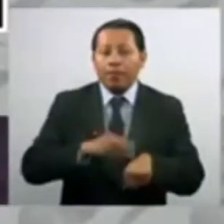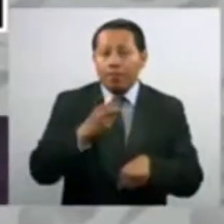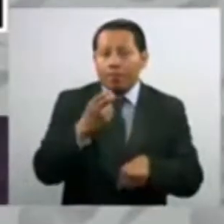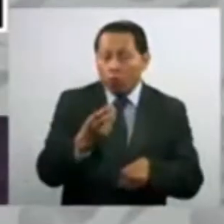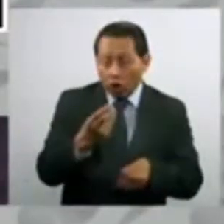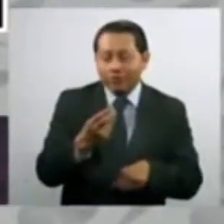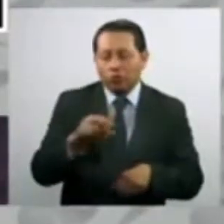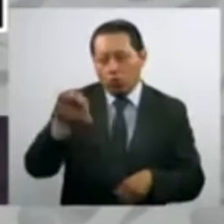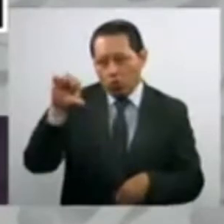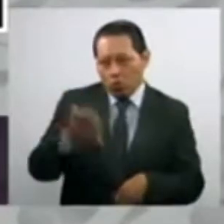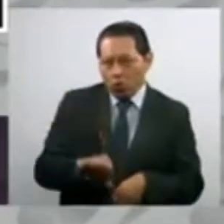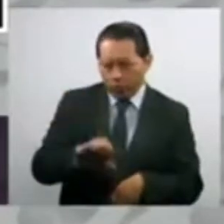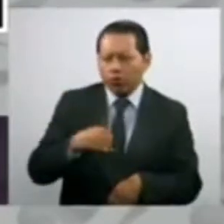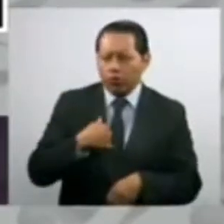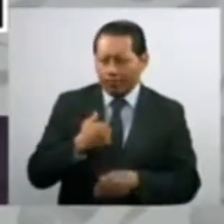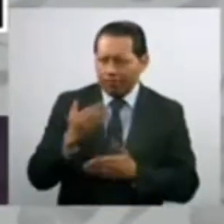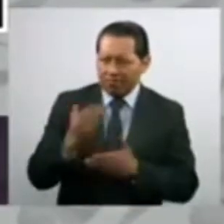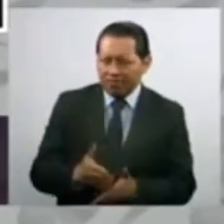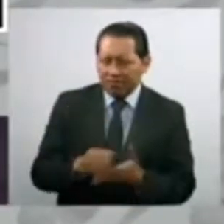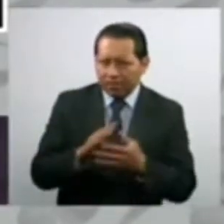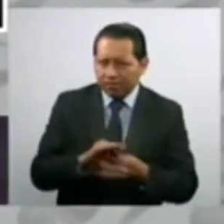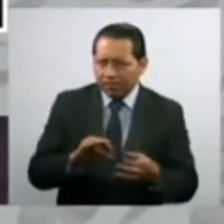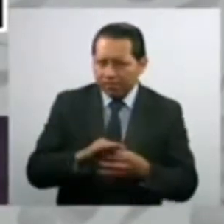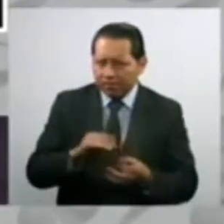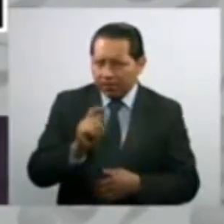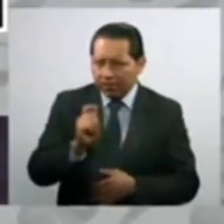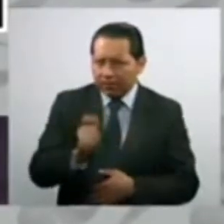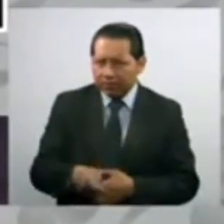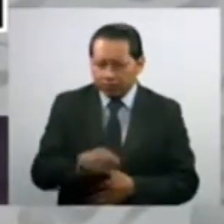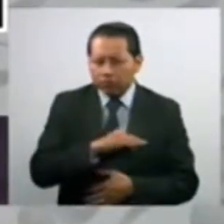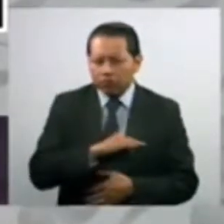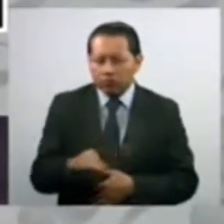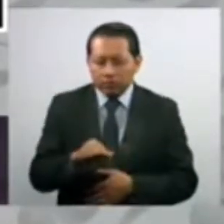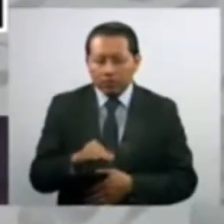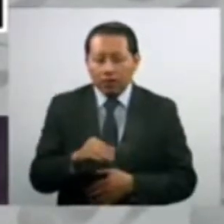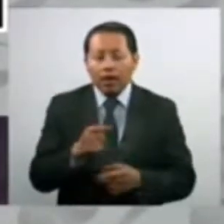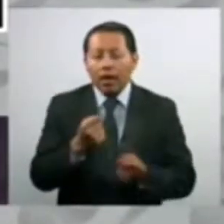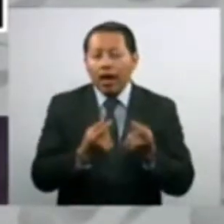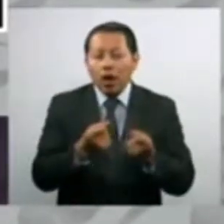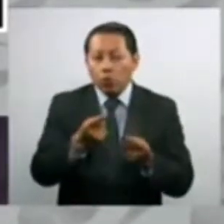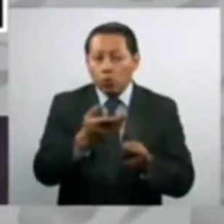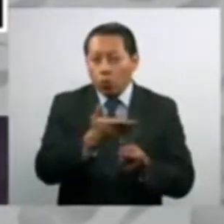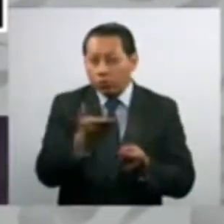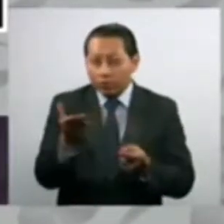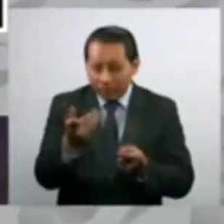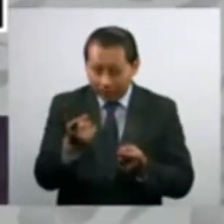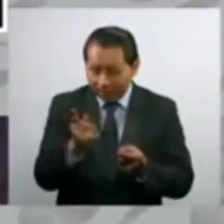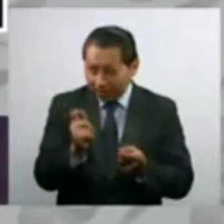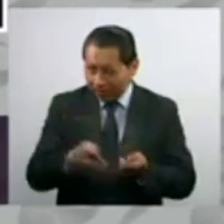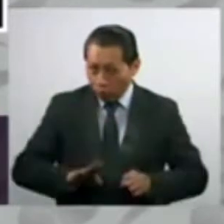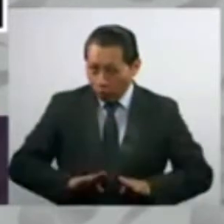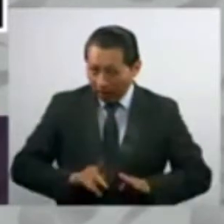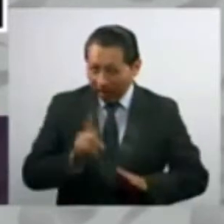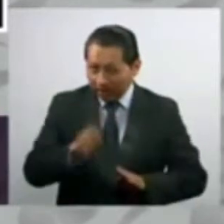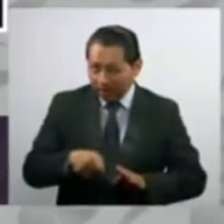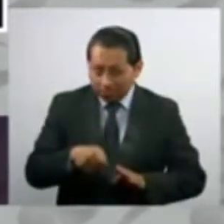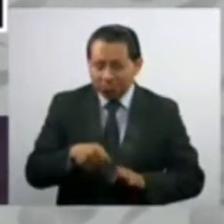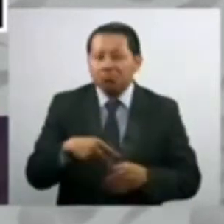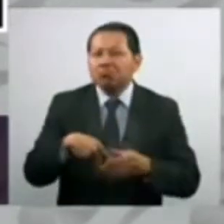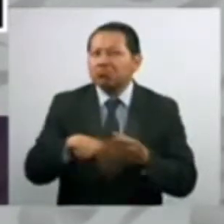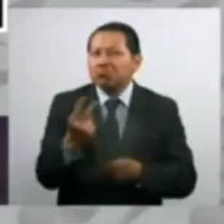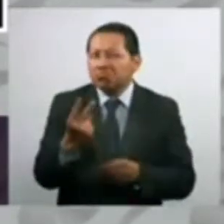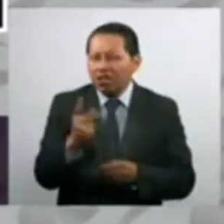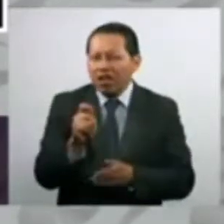o yo señalo que al parecer una característica de algunos de ustedes ha sido la ausencia. La ausencia